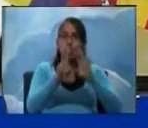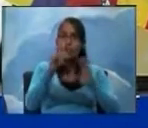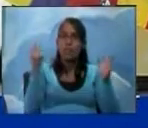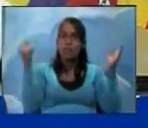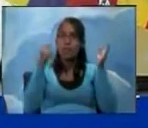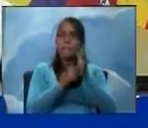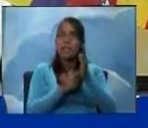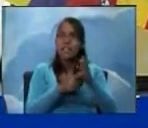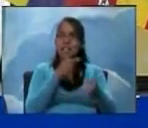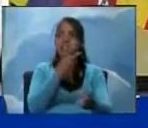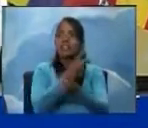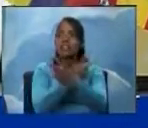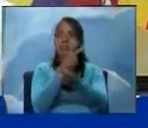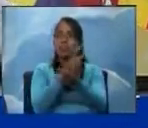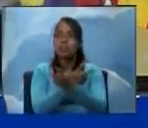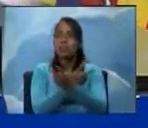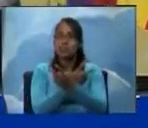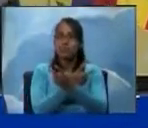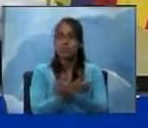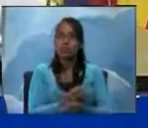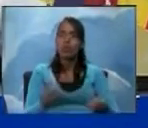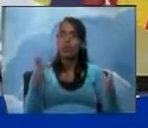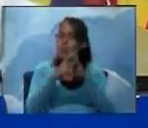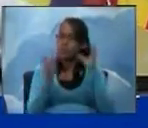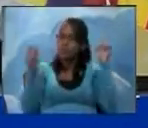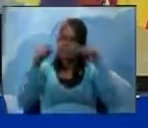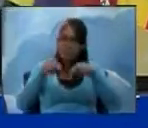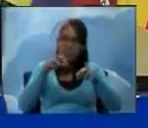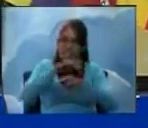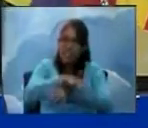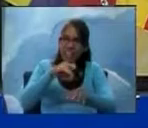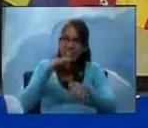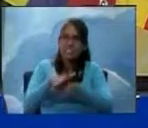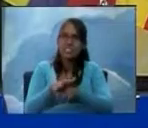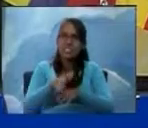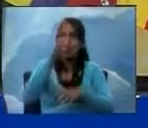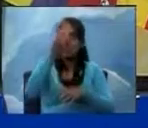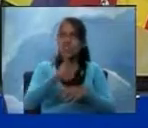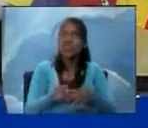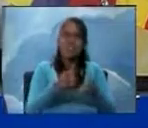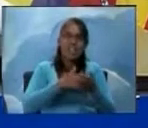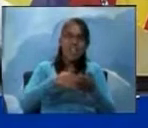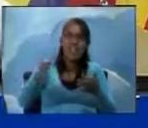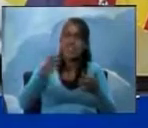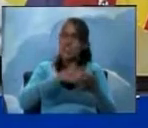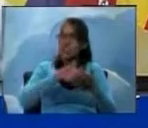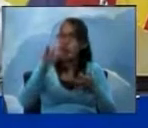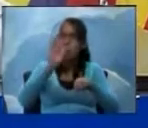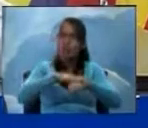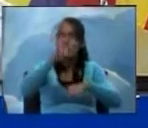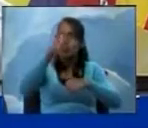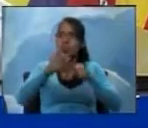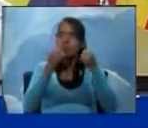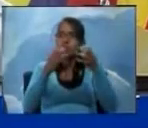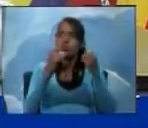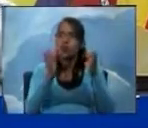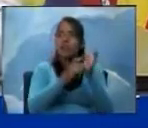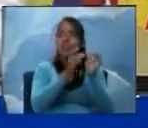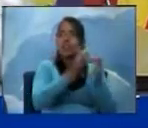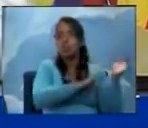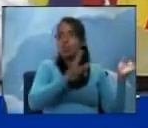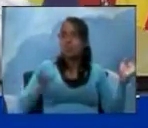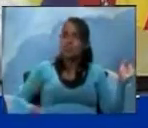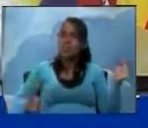112 mil demonios. Todos esos estaban metidos. Somos legión porque somos muchos. Jesucristo le